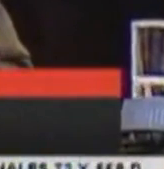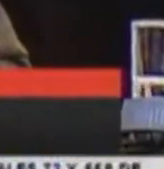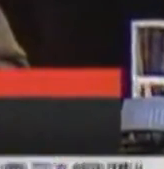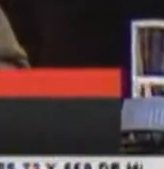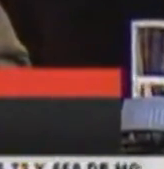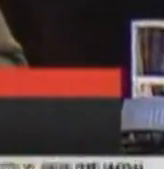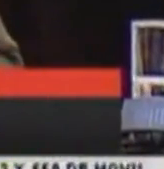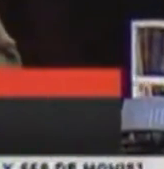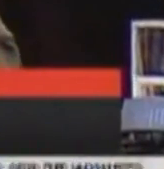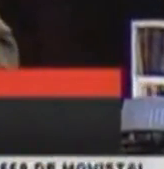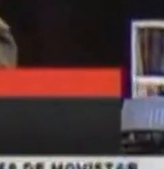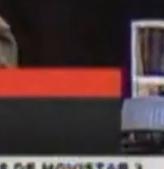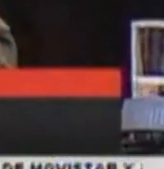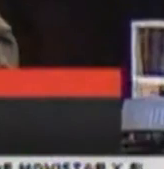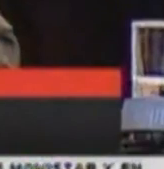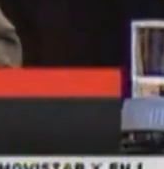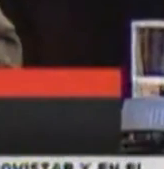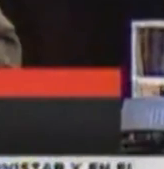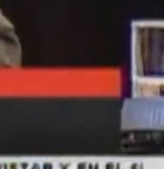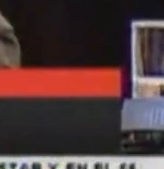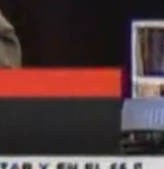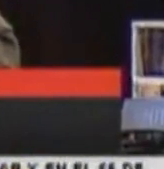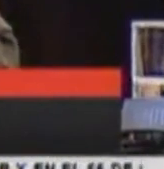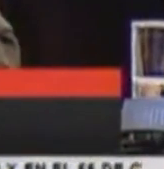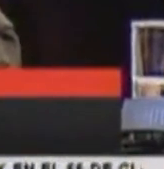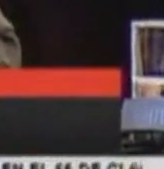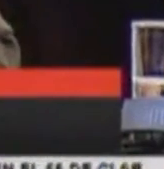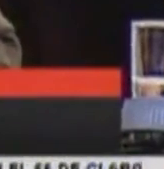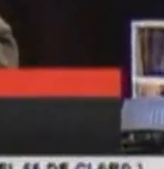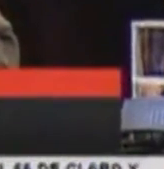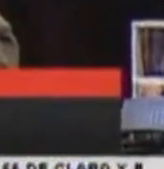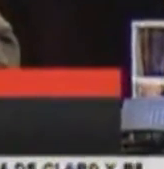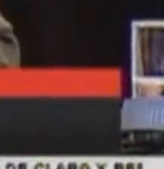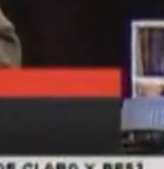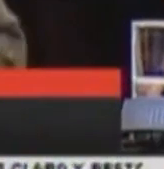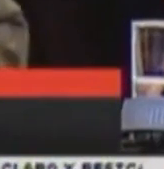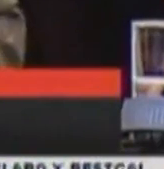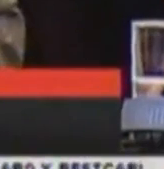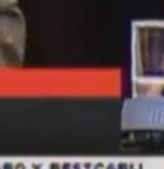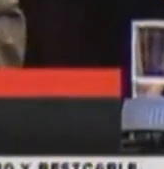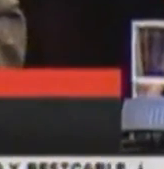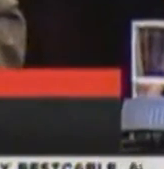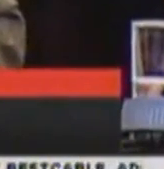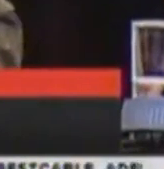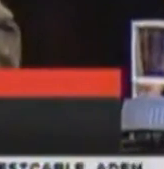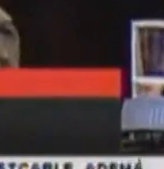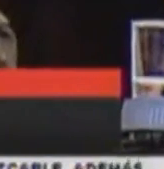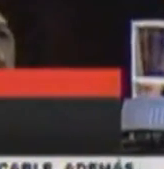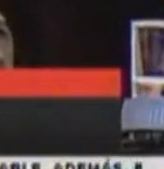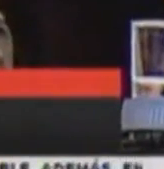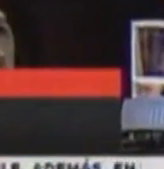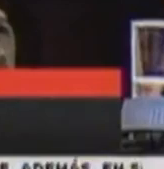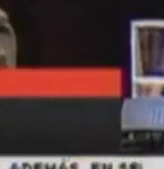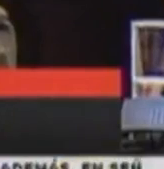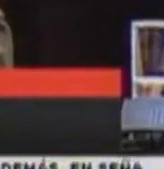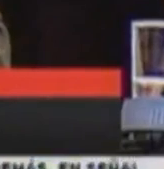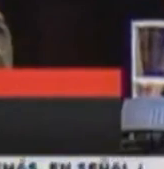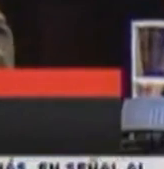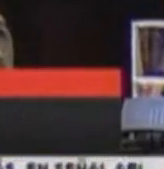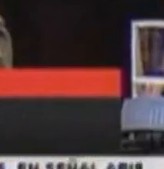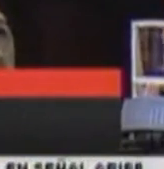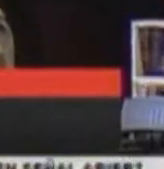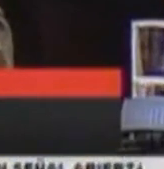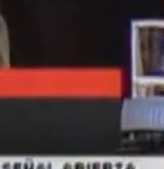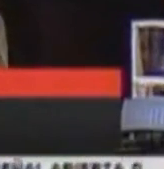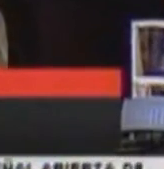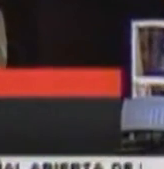uno no se entera lo que está haciendo el otro, ¿no? Eso tenemos que poder, creo que la planificación va a ayudar a romper eso, al mostrar, eso está coordinado